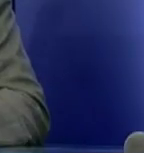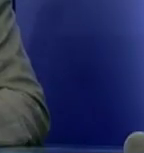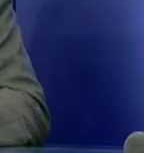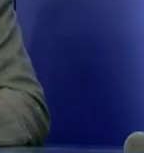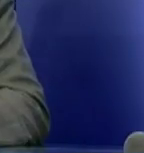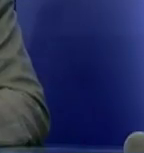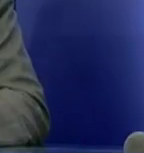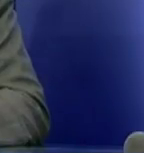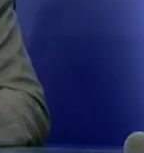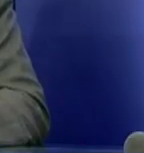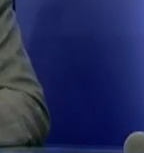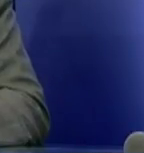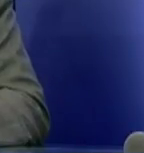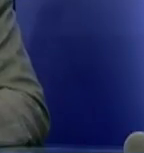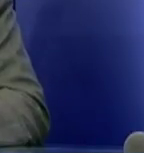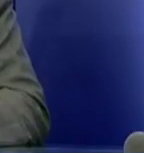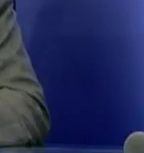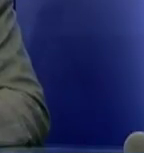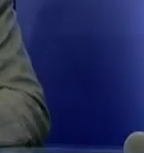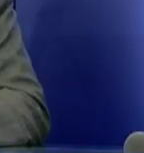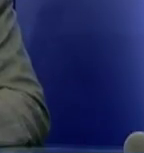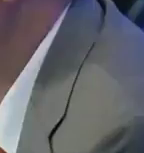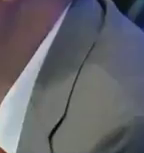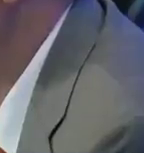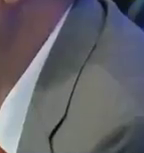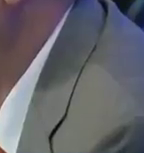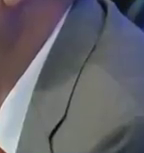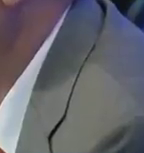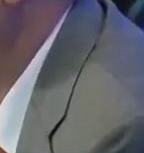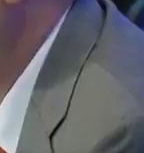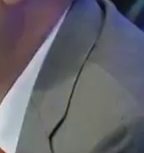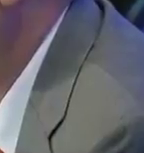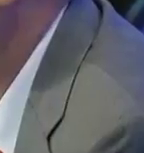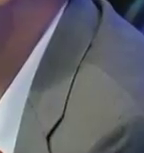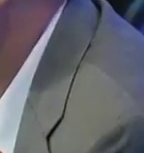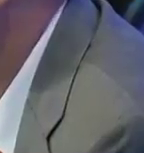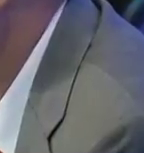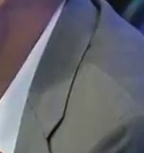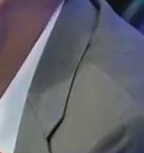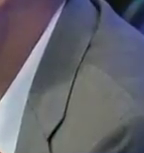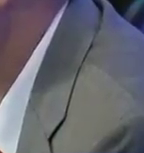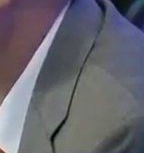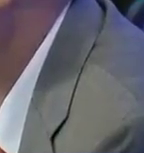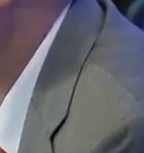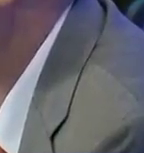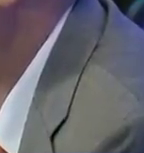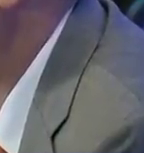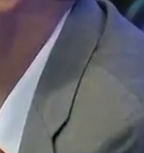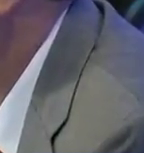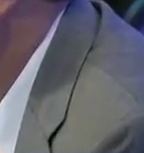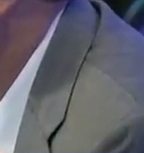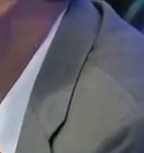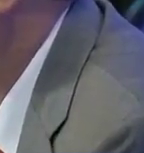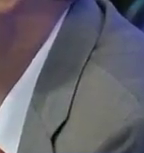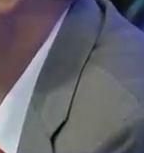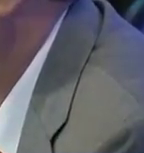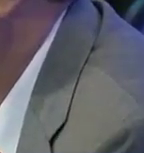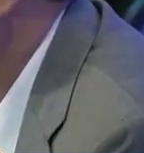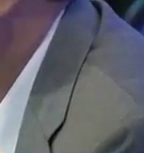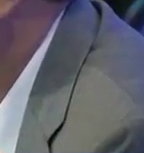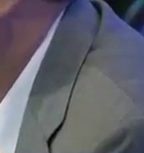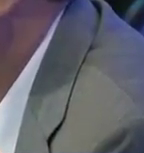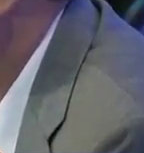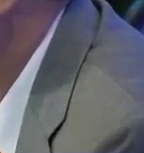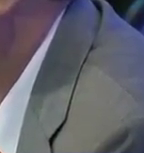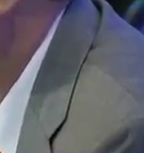contratos cuyo impacto en actividad se va a estar viendo en los próximos años. Como sabemos, el primer periodo que tienen